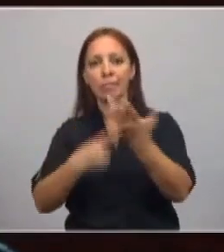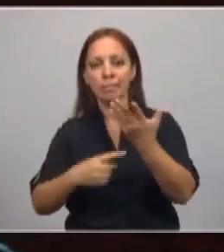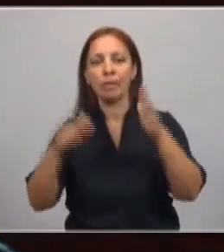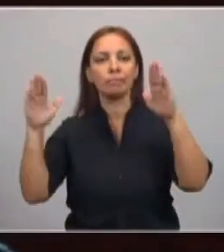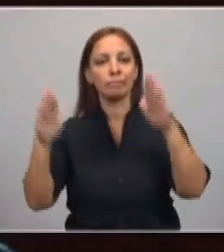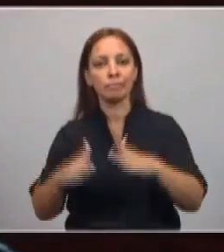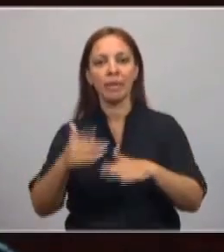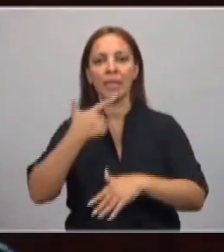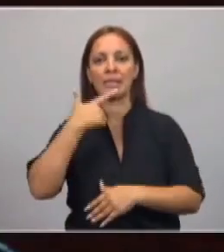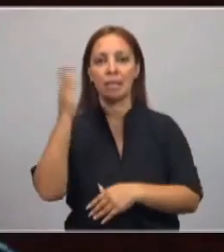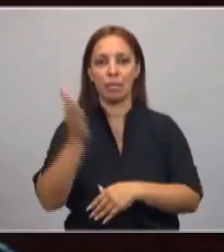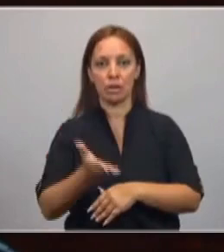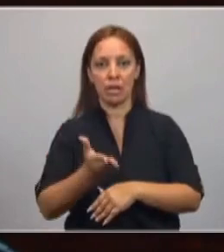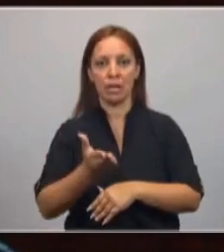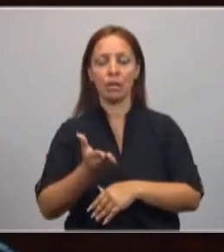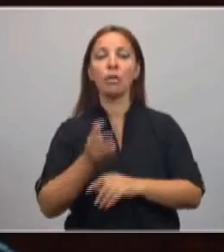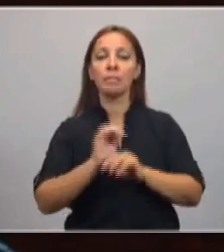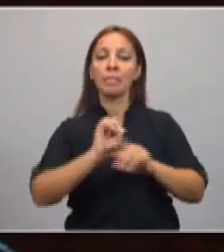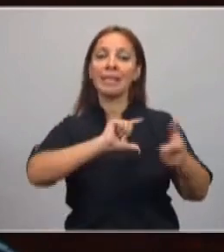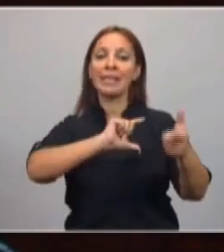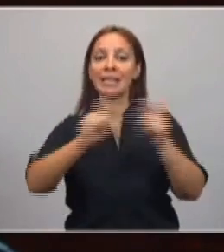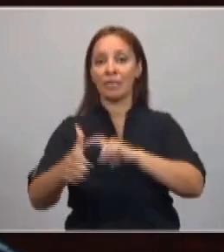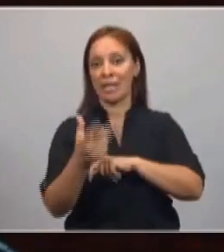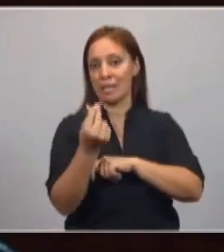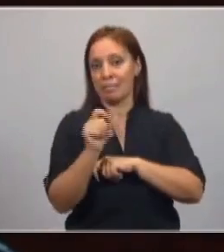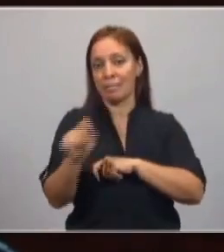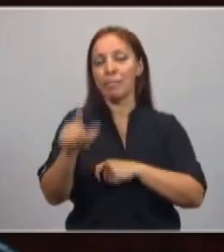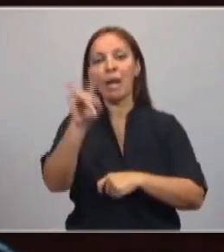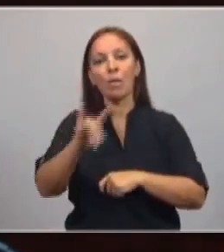17,7%. Las transferencias a las universidades el